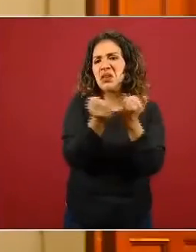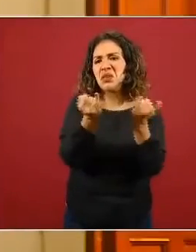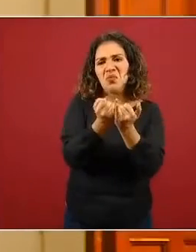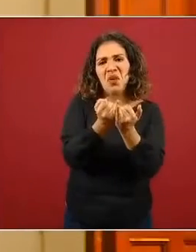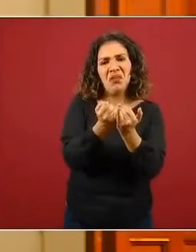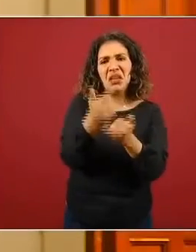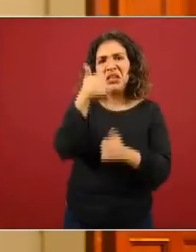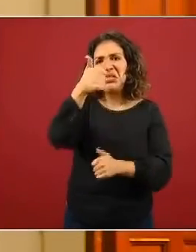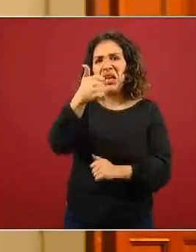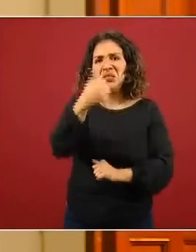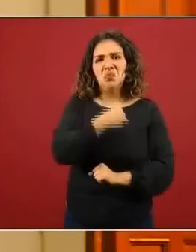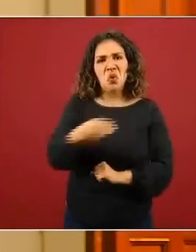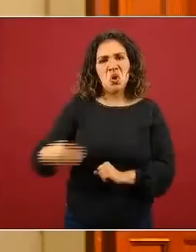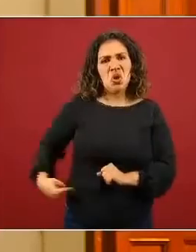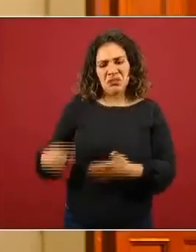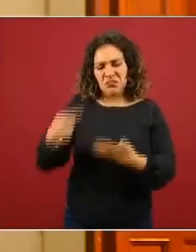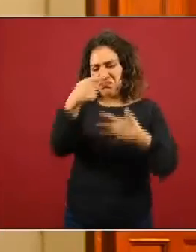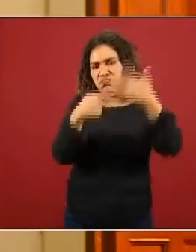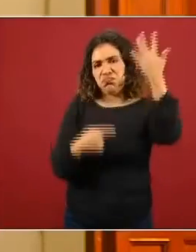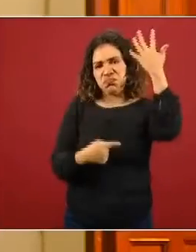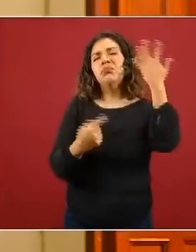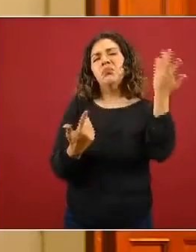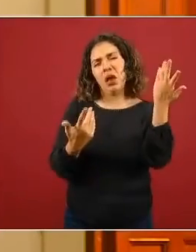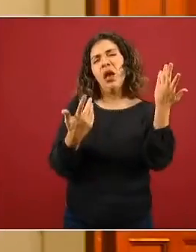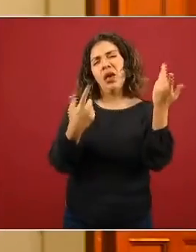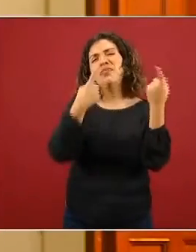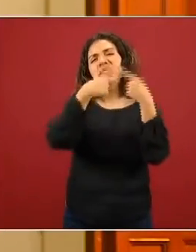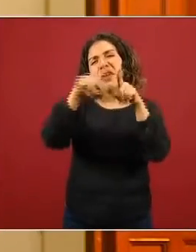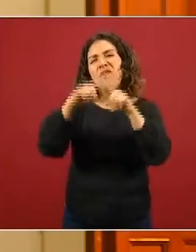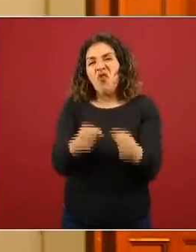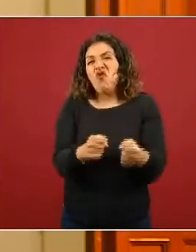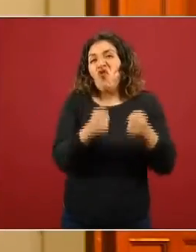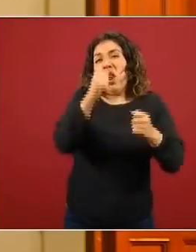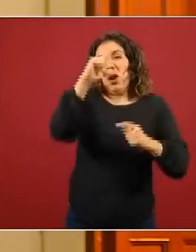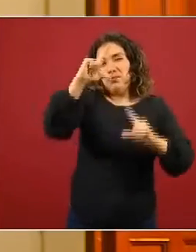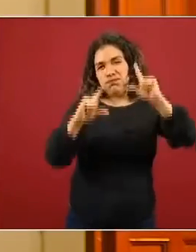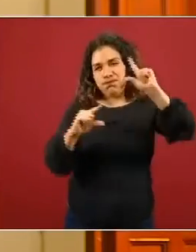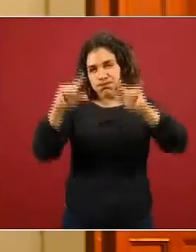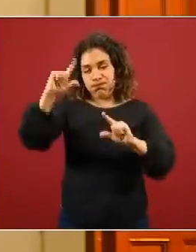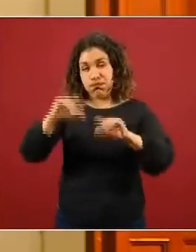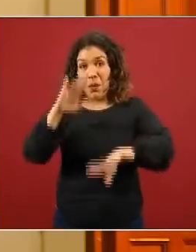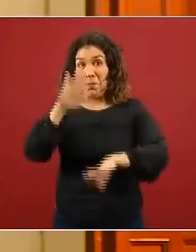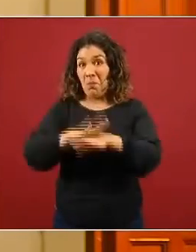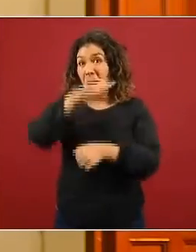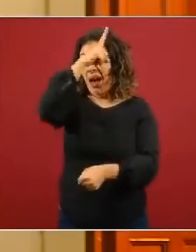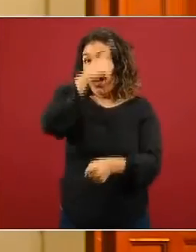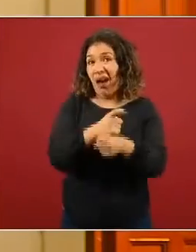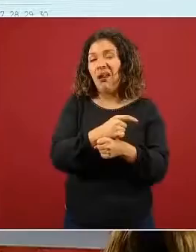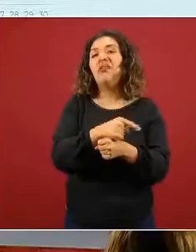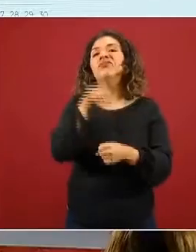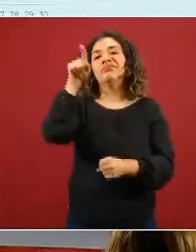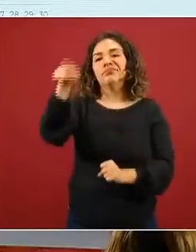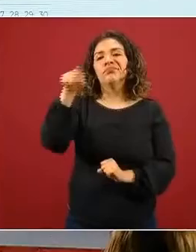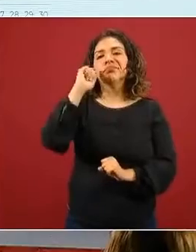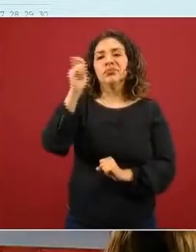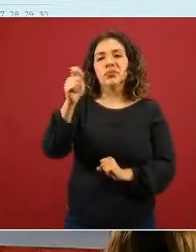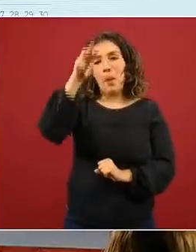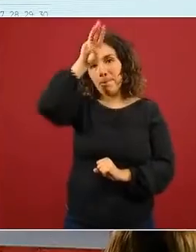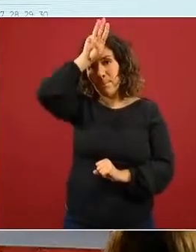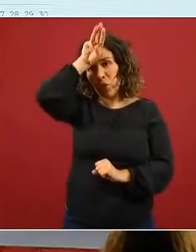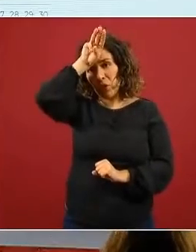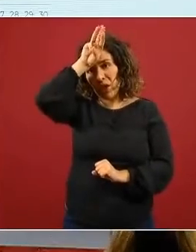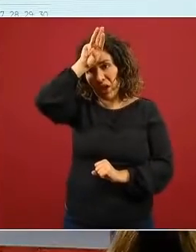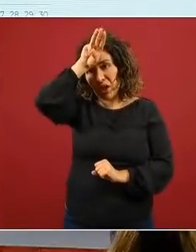de estos 6 municipios, claro, con diferentes intensidades. El de mayor intensidad, precisamente el de